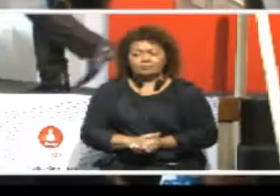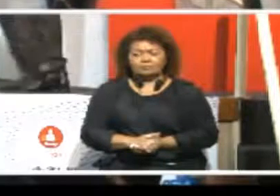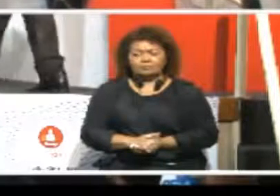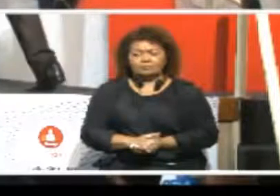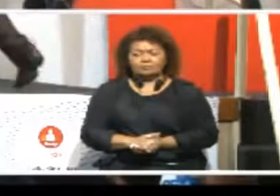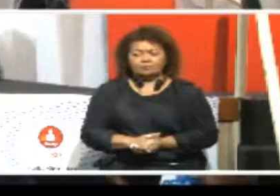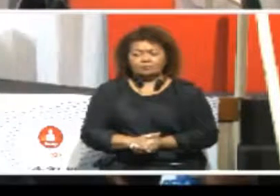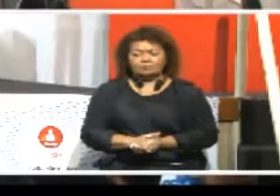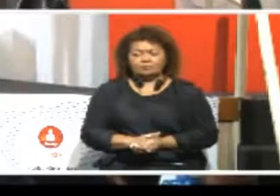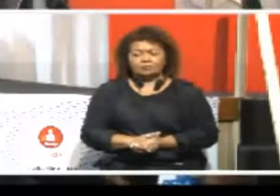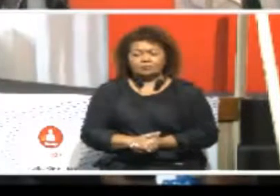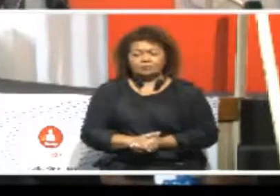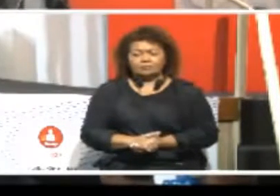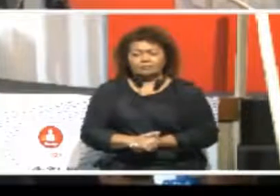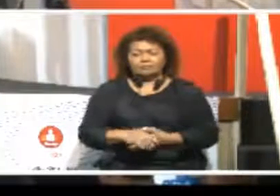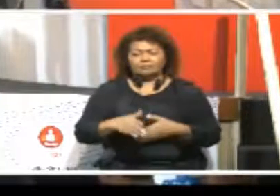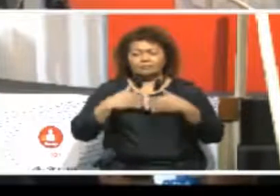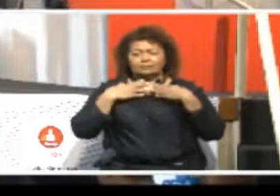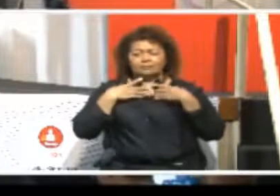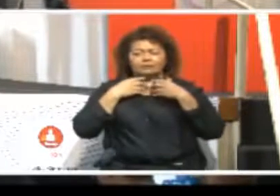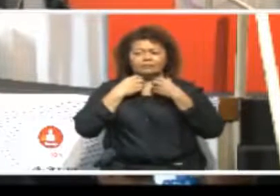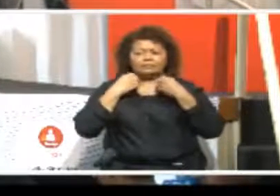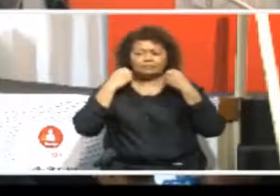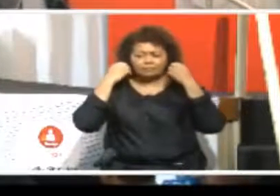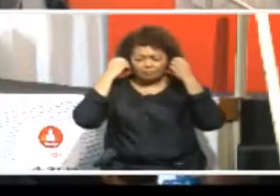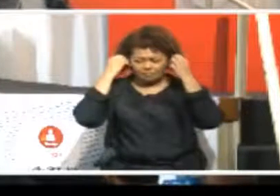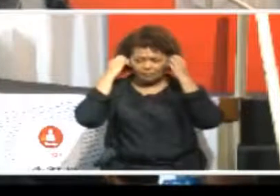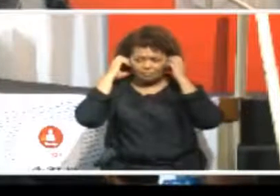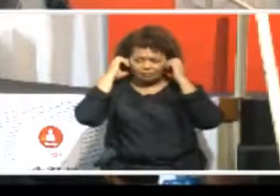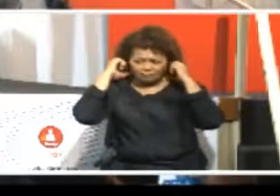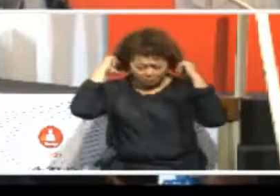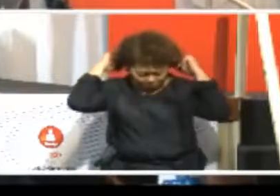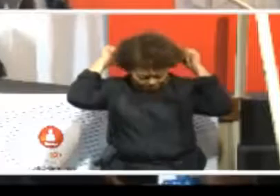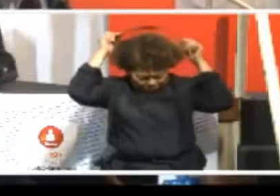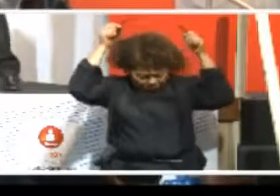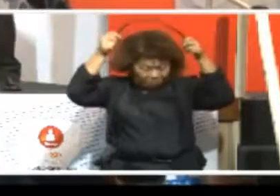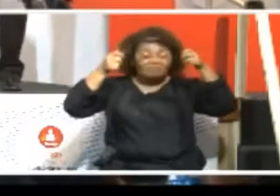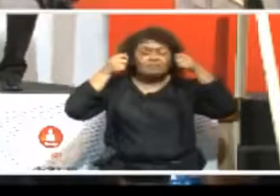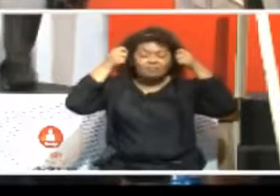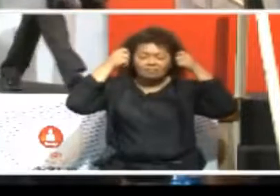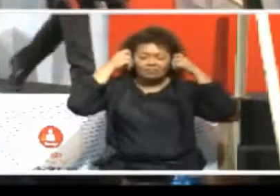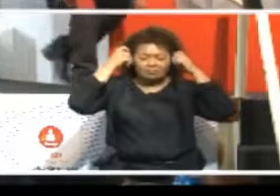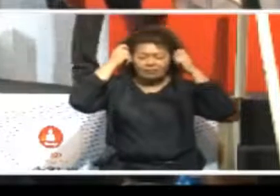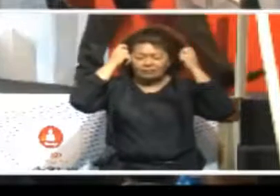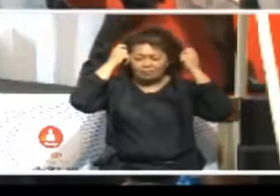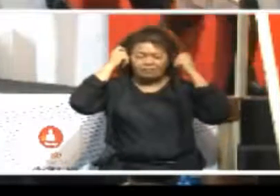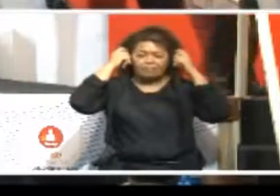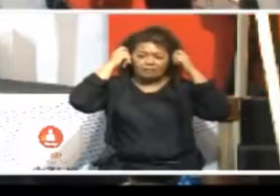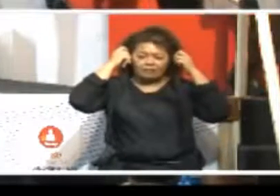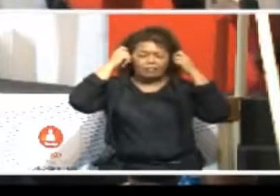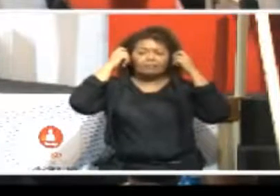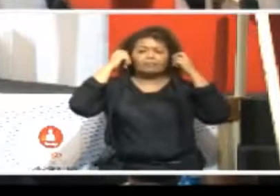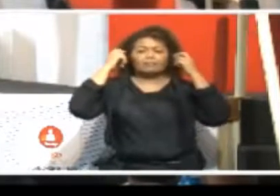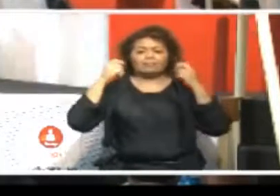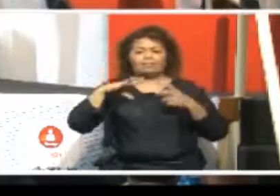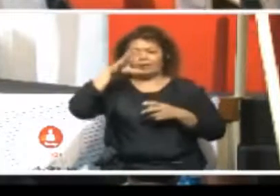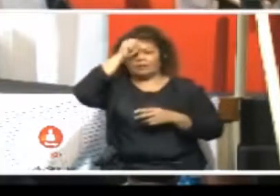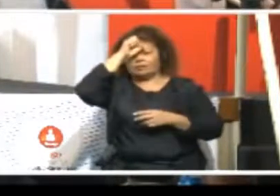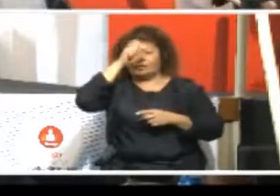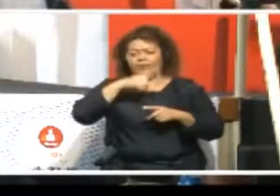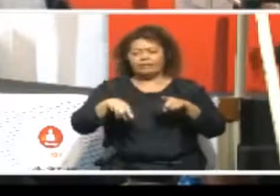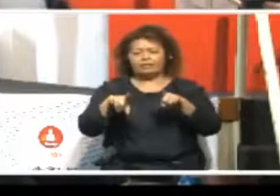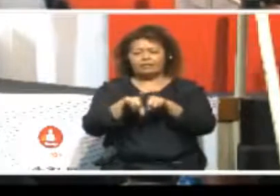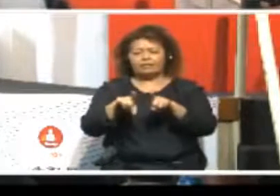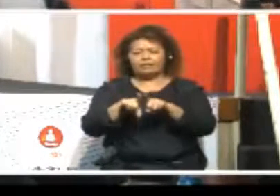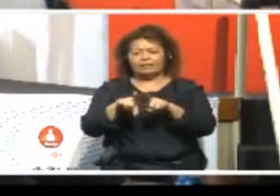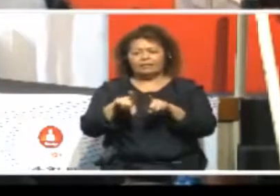Como quisiera poder hablar en portugués, desafortunadamente hasta ahora lo estoy aprendiendo, pero les prometo que en un año ya